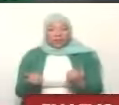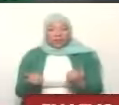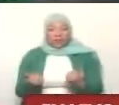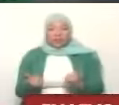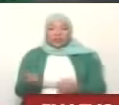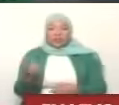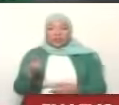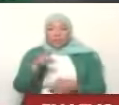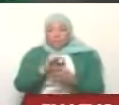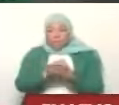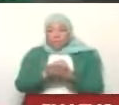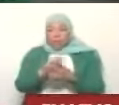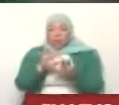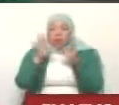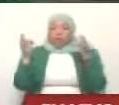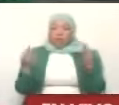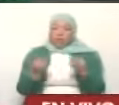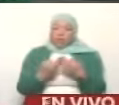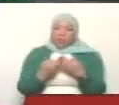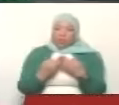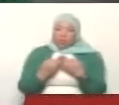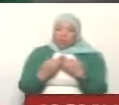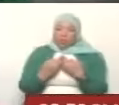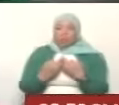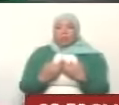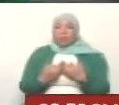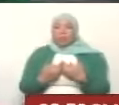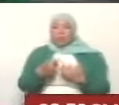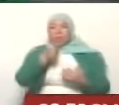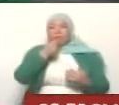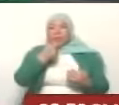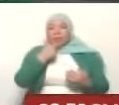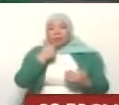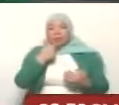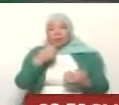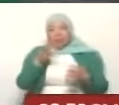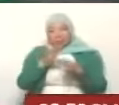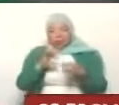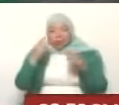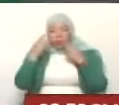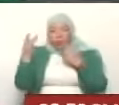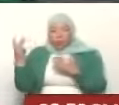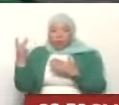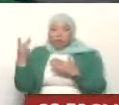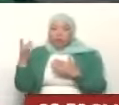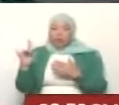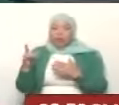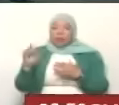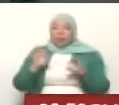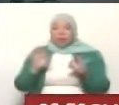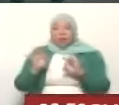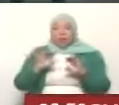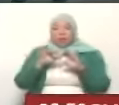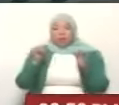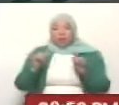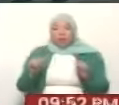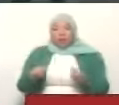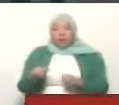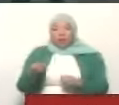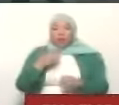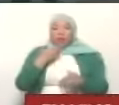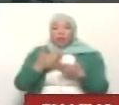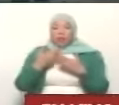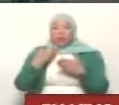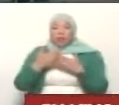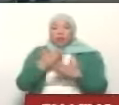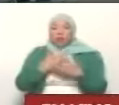Y Marlinda con la familia. ¿Qué cuenta Marlinda? Cuéntame. Bueno, primera gracias, actriz presidente. Venezolana. Gracias,